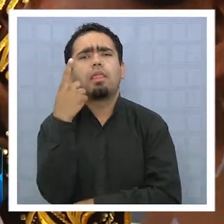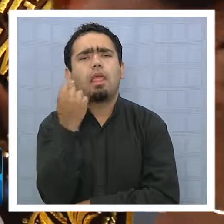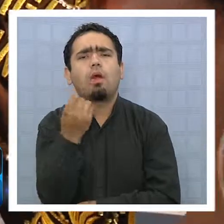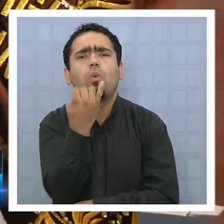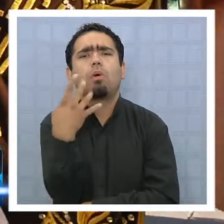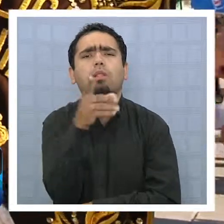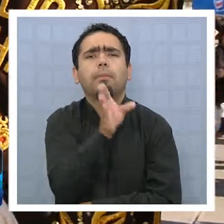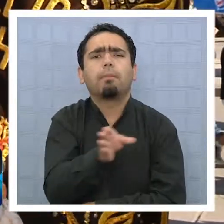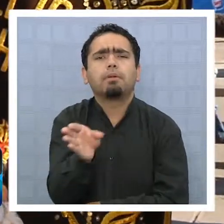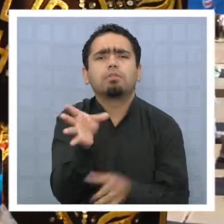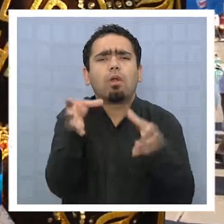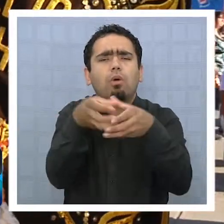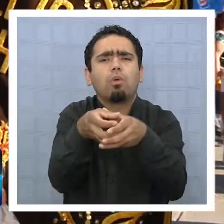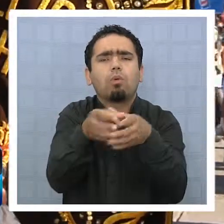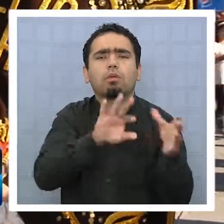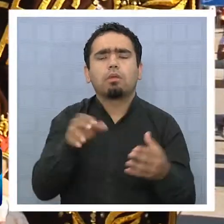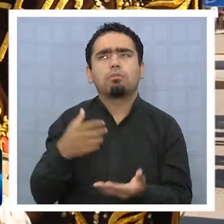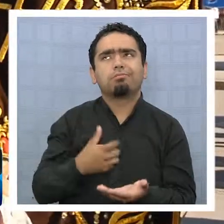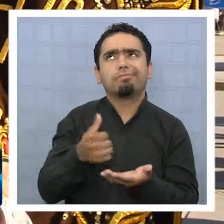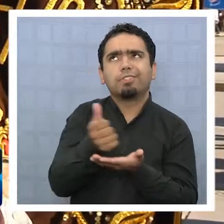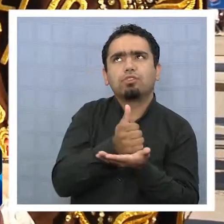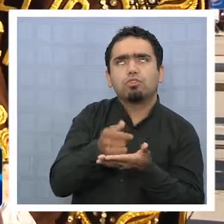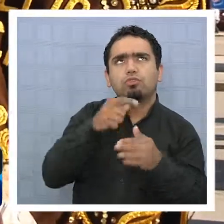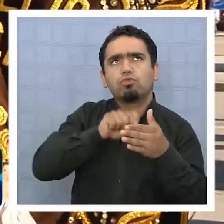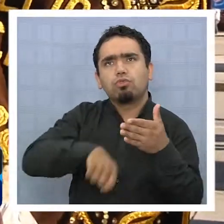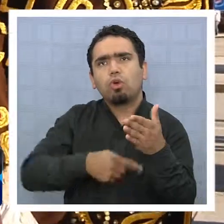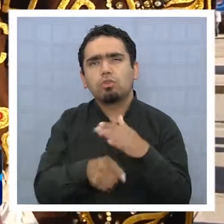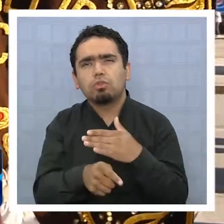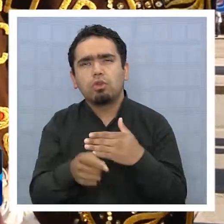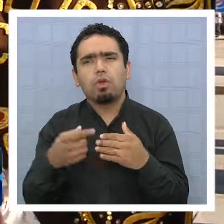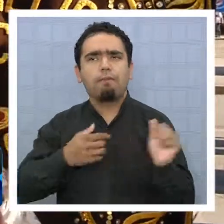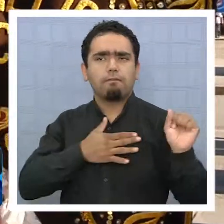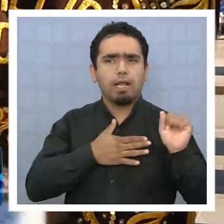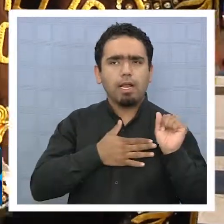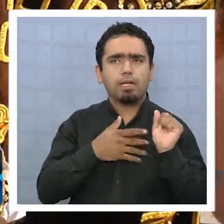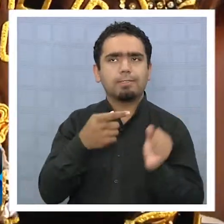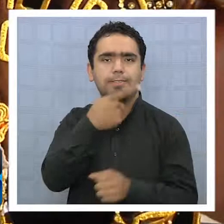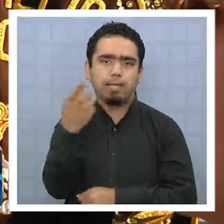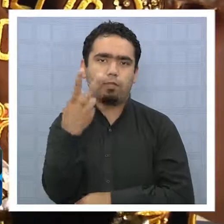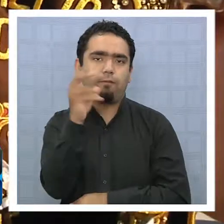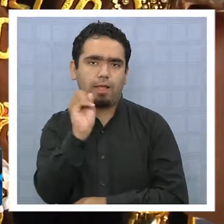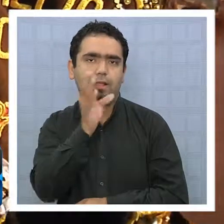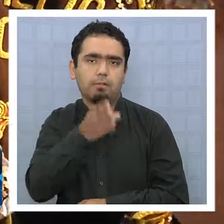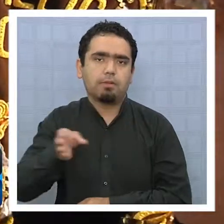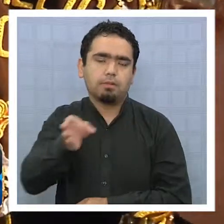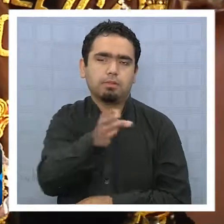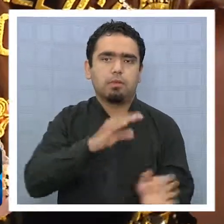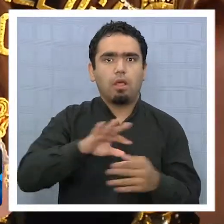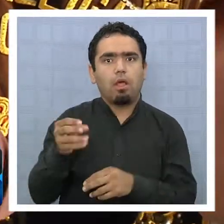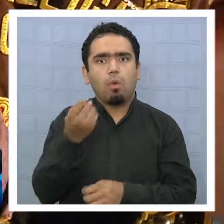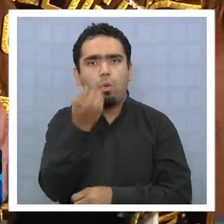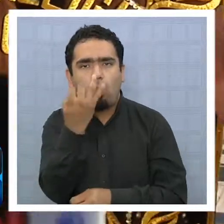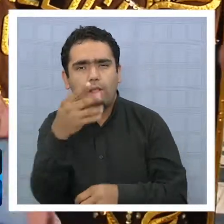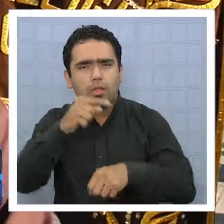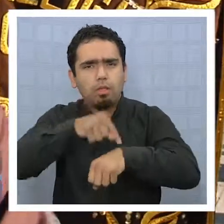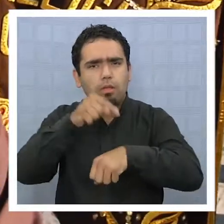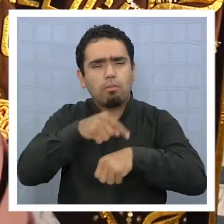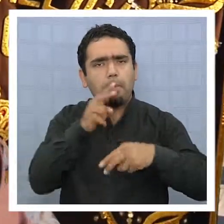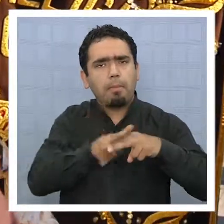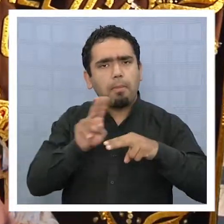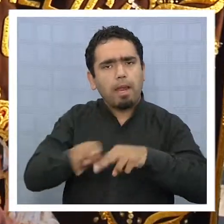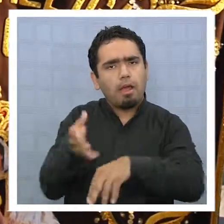esta agrupación? Entre socios y bailarines, 120 personas. ¿Durante cuánto tiempo se preparan para poder